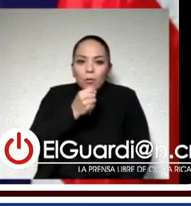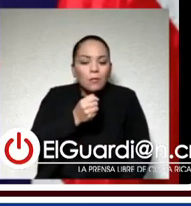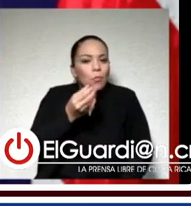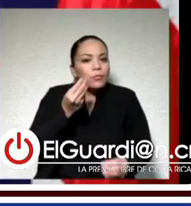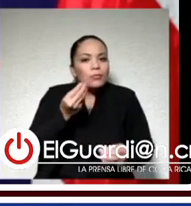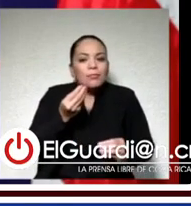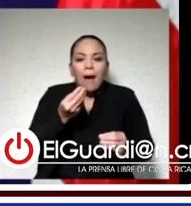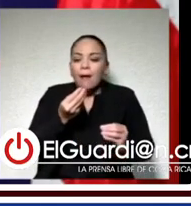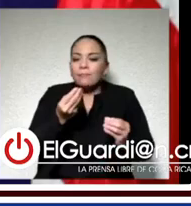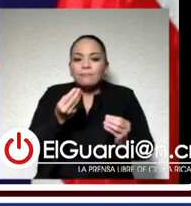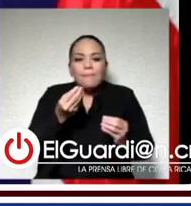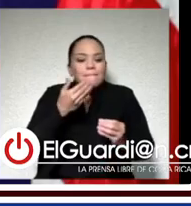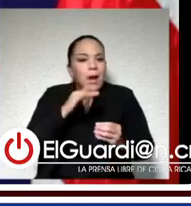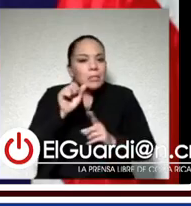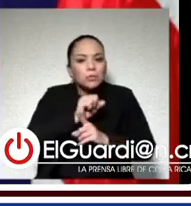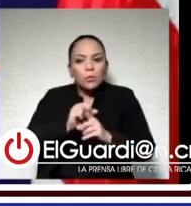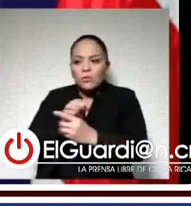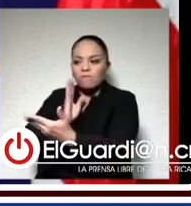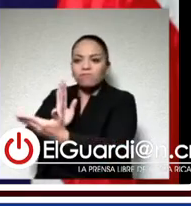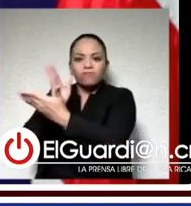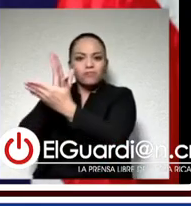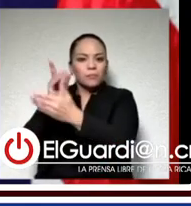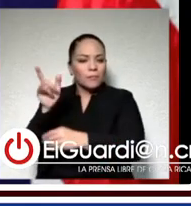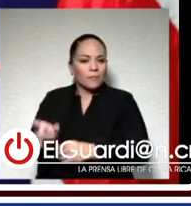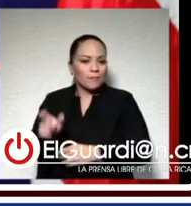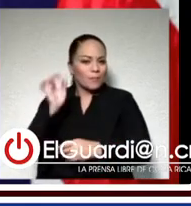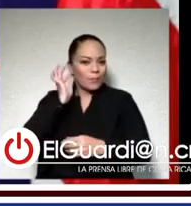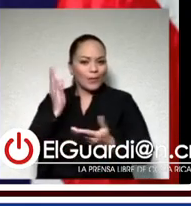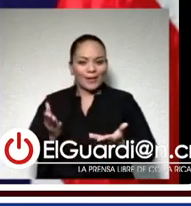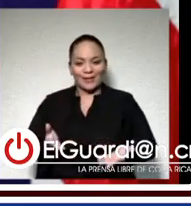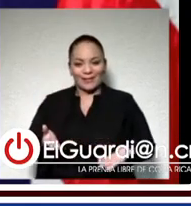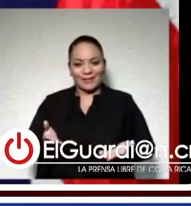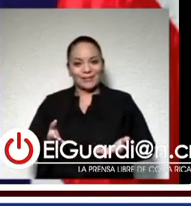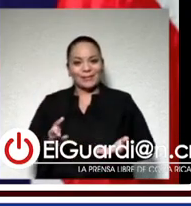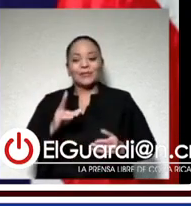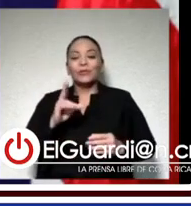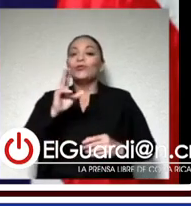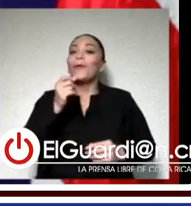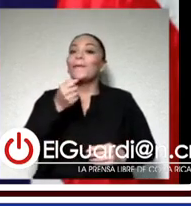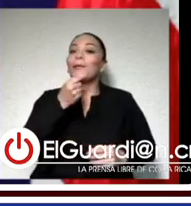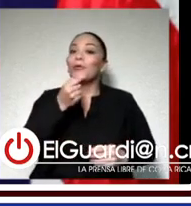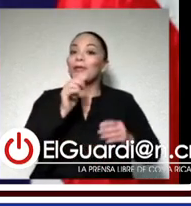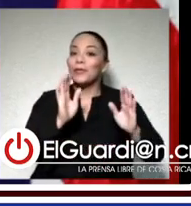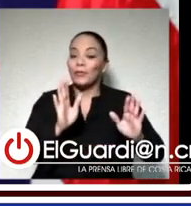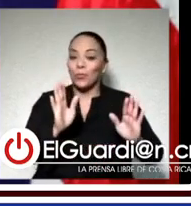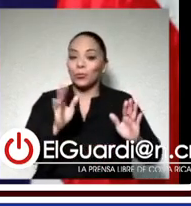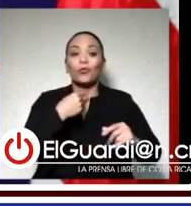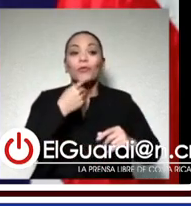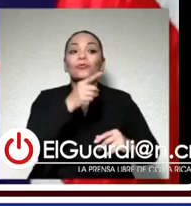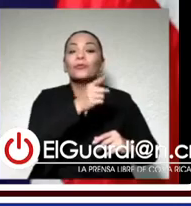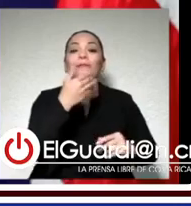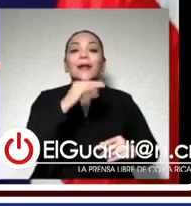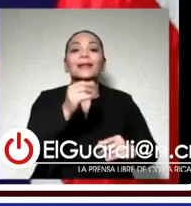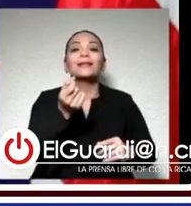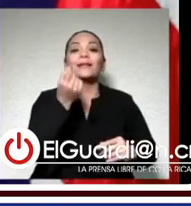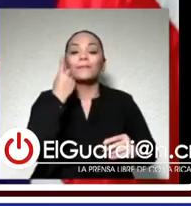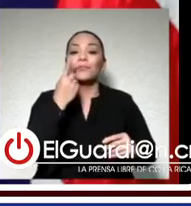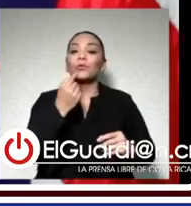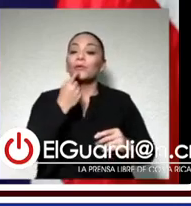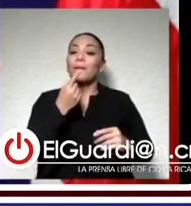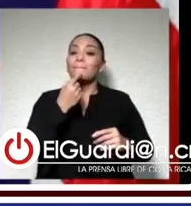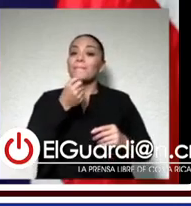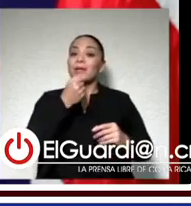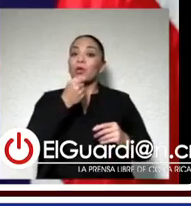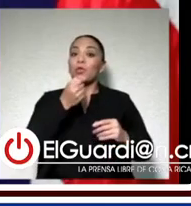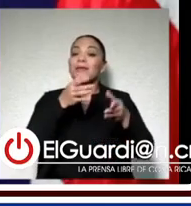bajo. Y no el periodismo. Yo lo dije y ustedes lo malinterpretaron. Decir que el